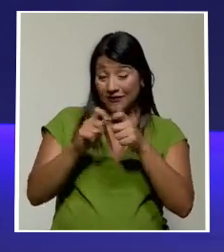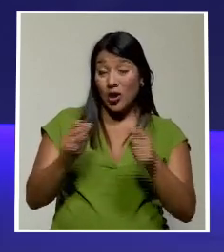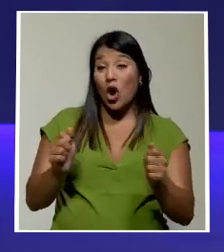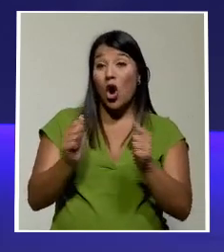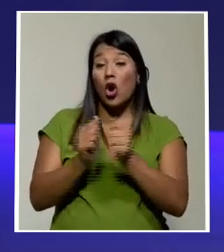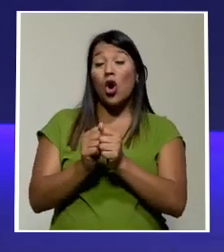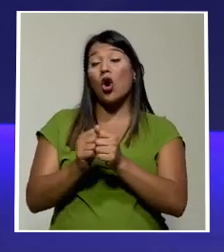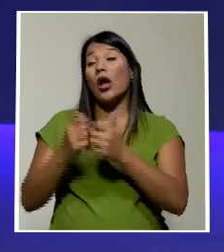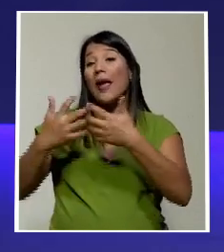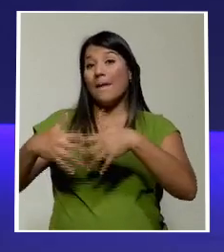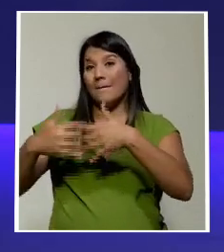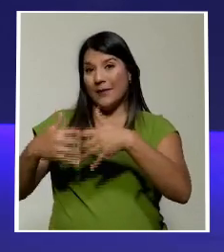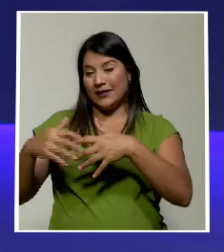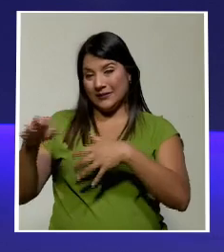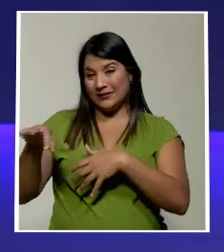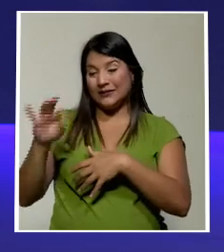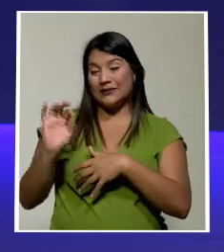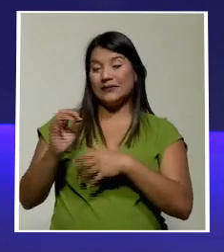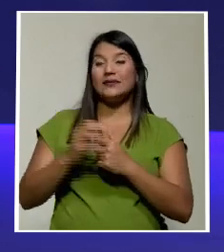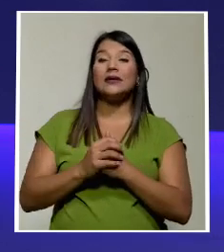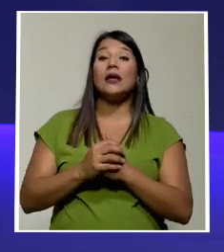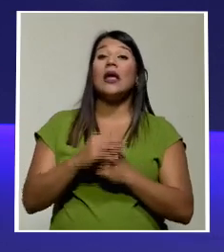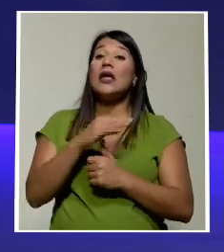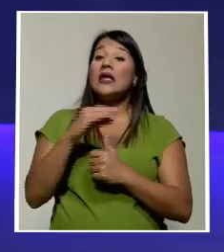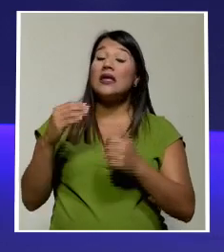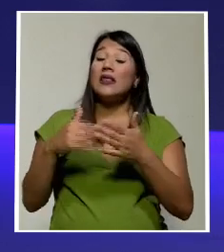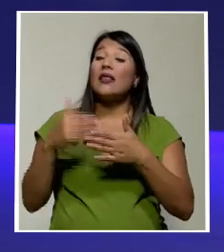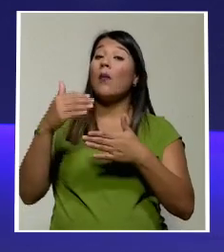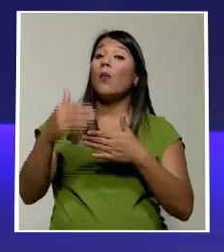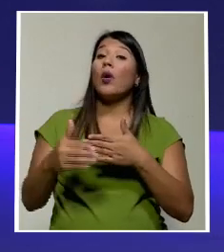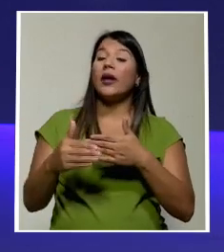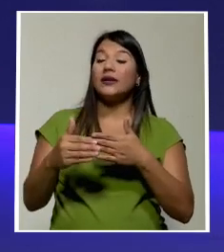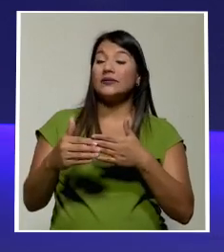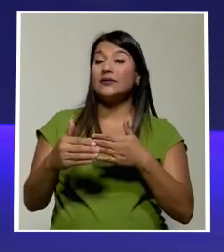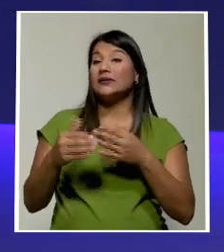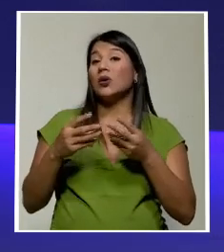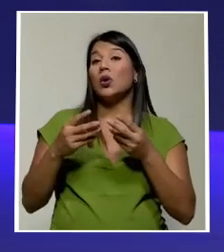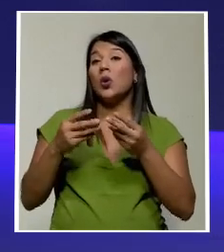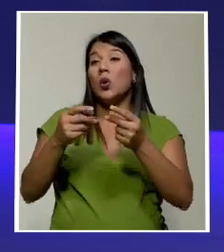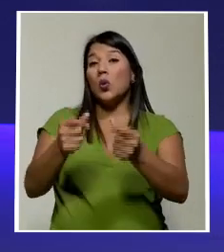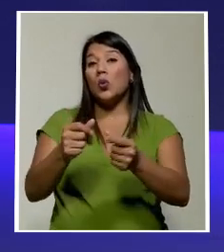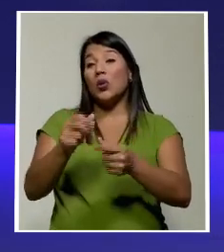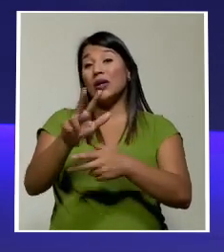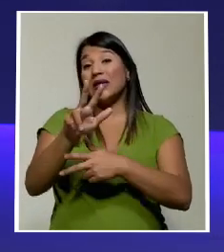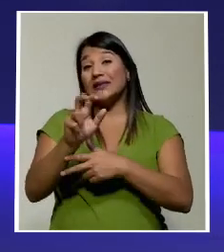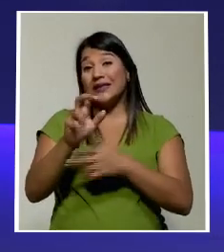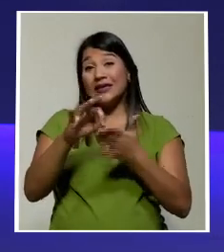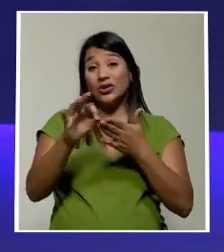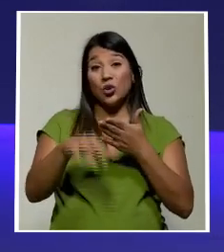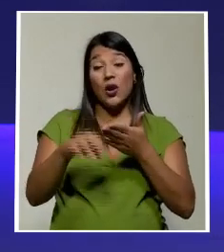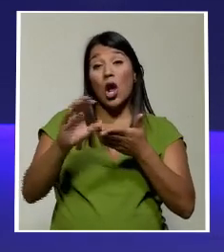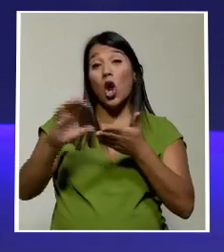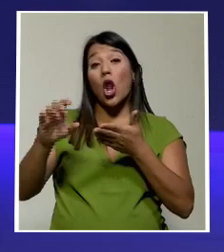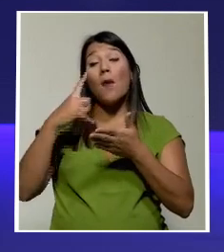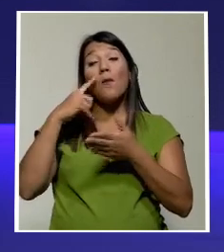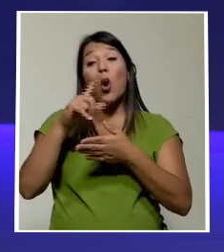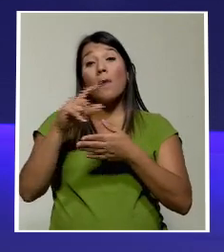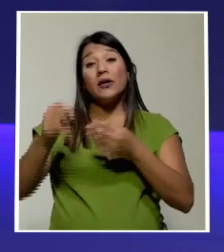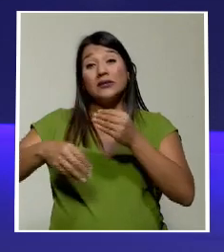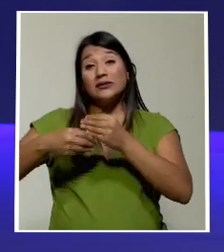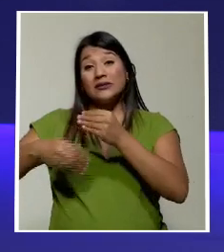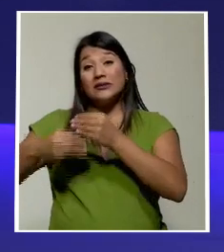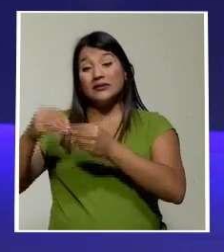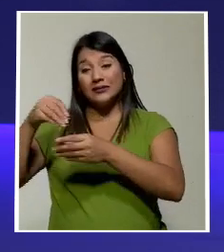el oferente que sea adjudicado, y después de eso sería una velocidad de 300 escuelas y colegios al mes que ingresarían a esa